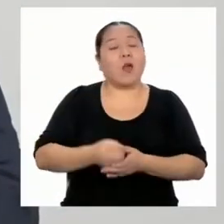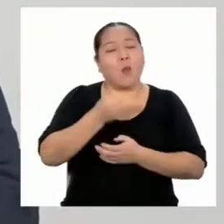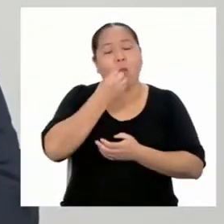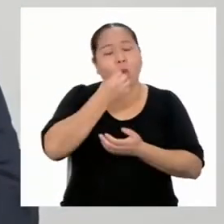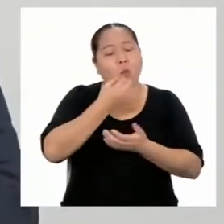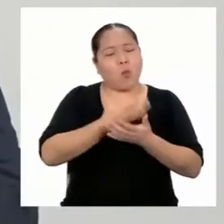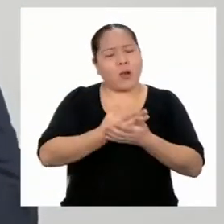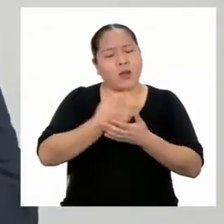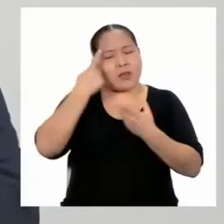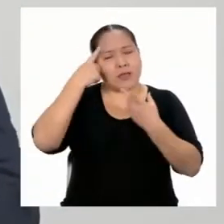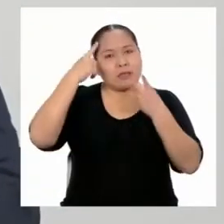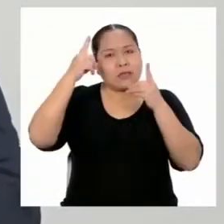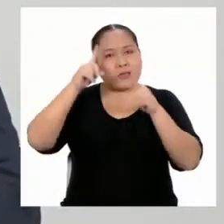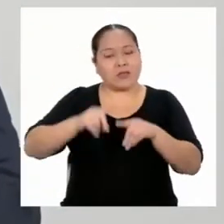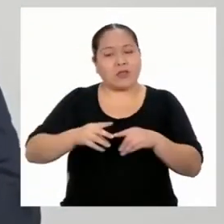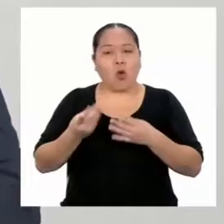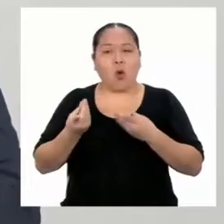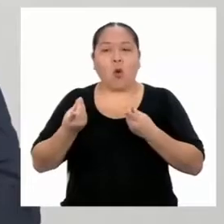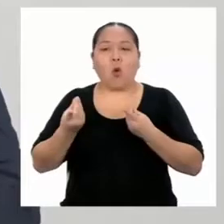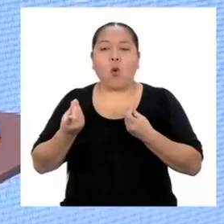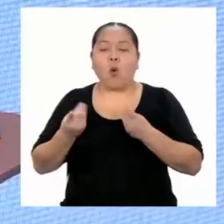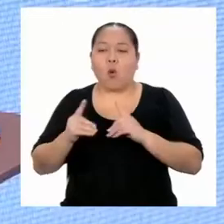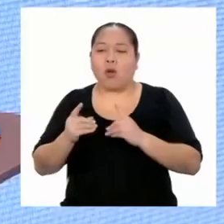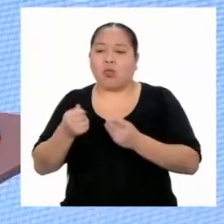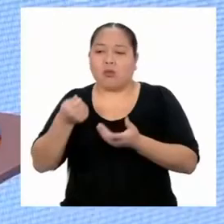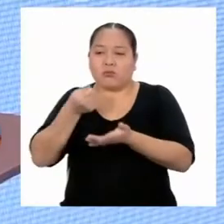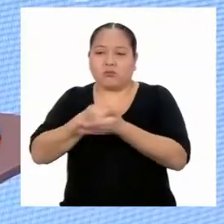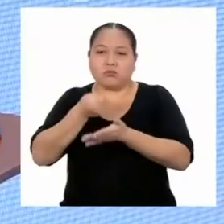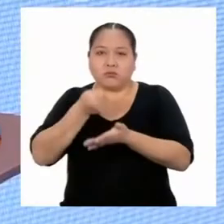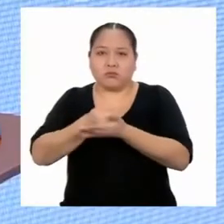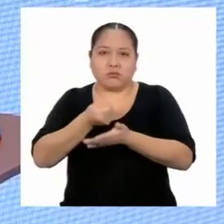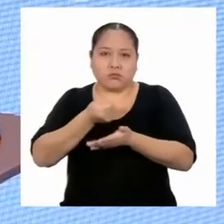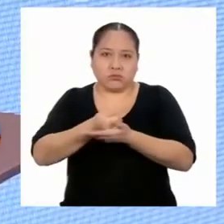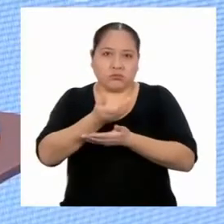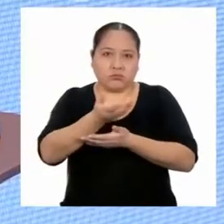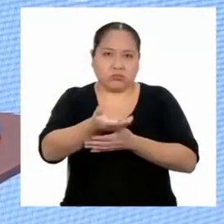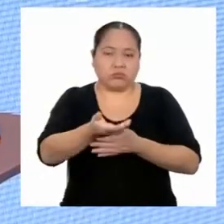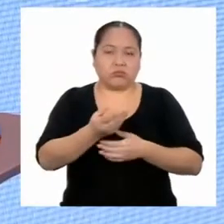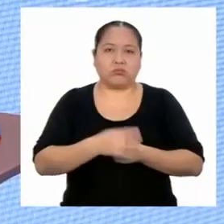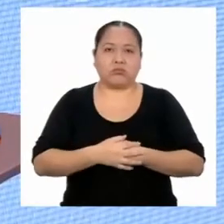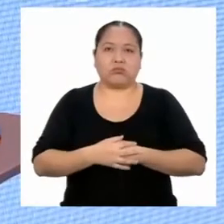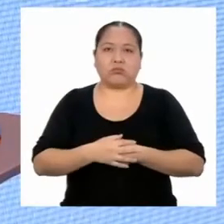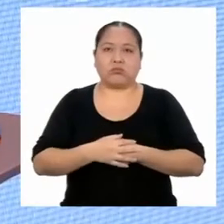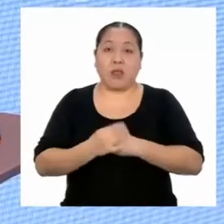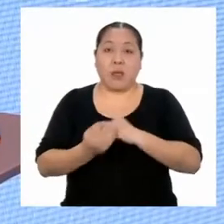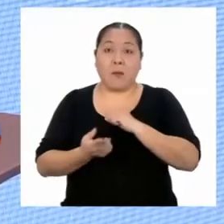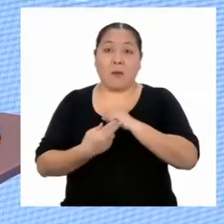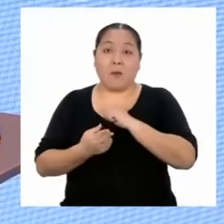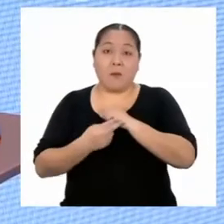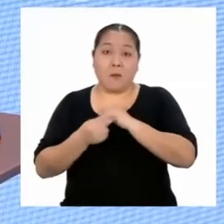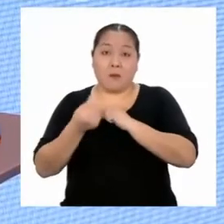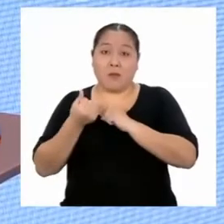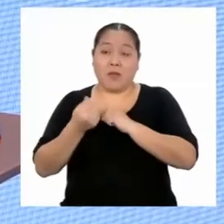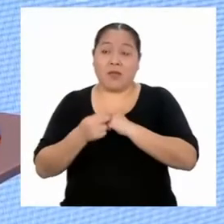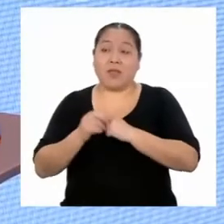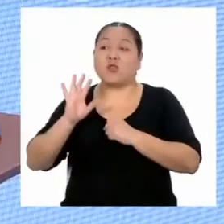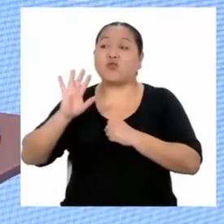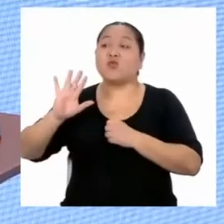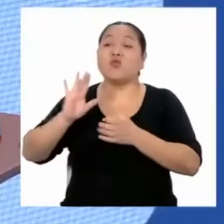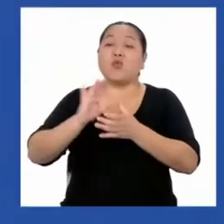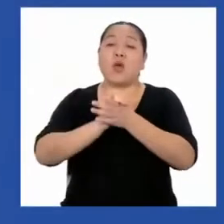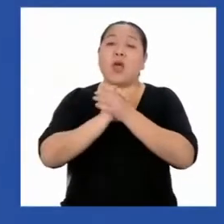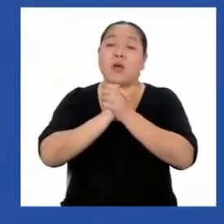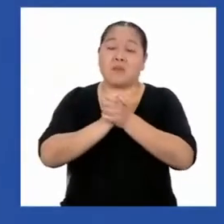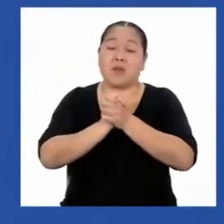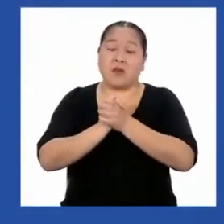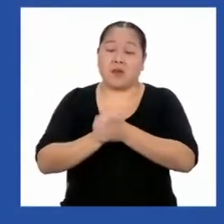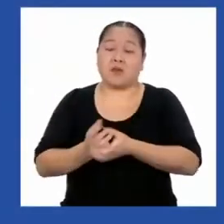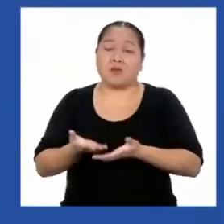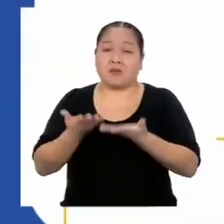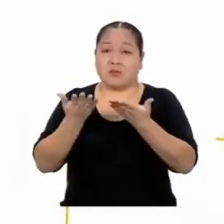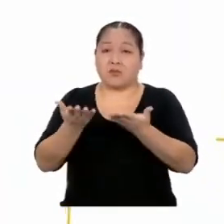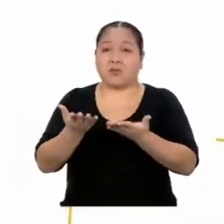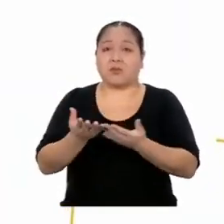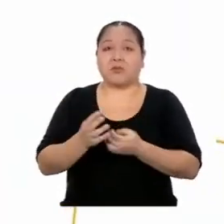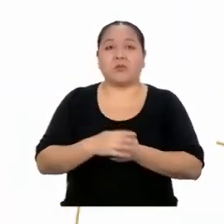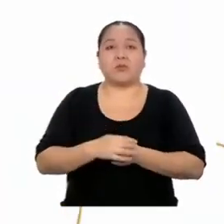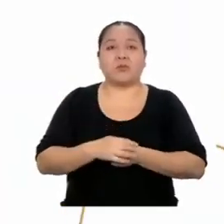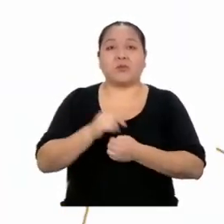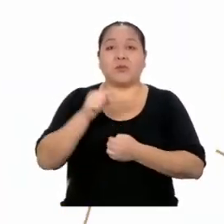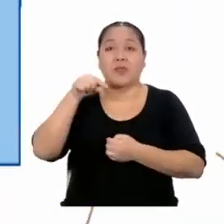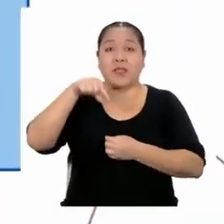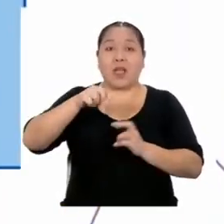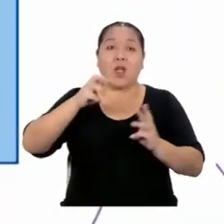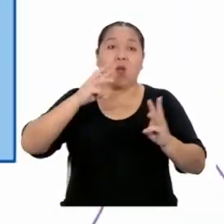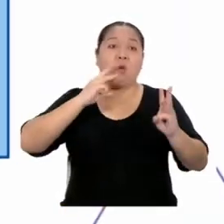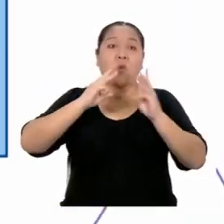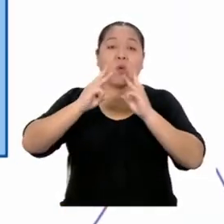al momento de invertir los ahorros. Exacto. De hecho, un amigo suyo le hizo una muy buena oferta. A través del